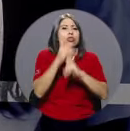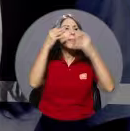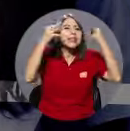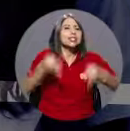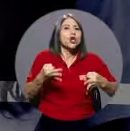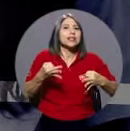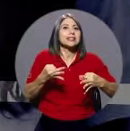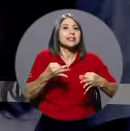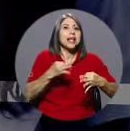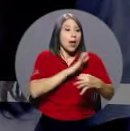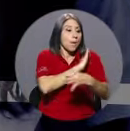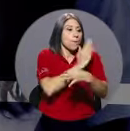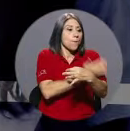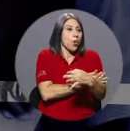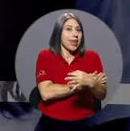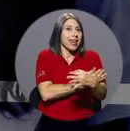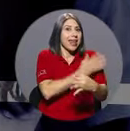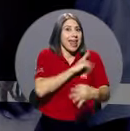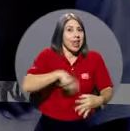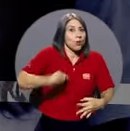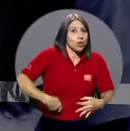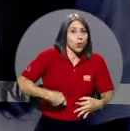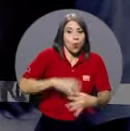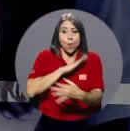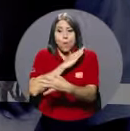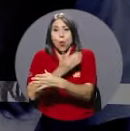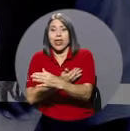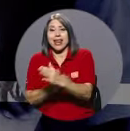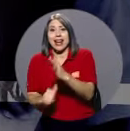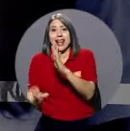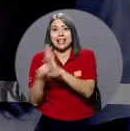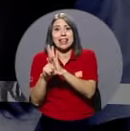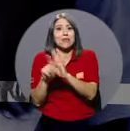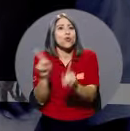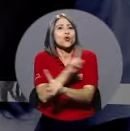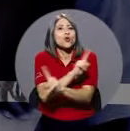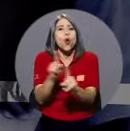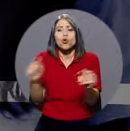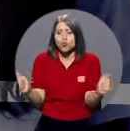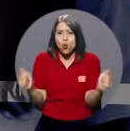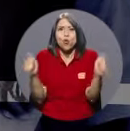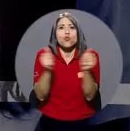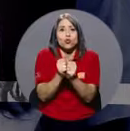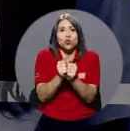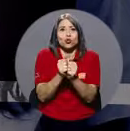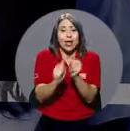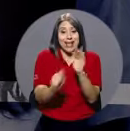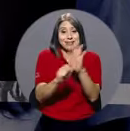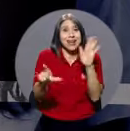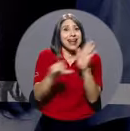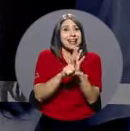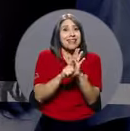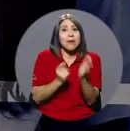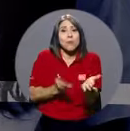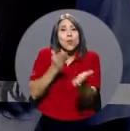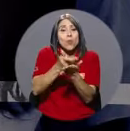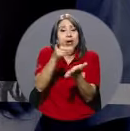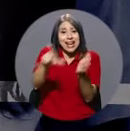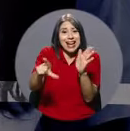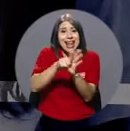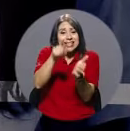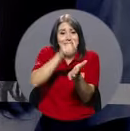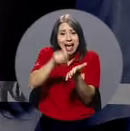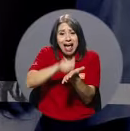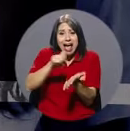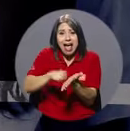es el Ejecutivo, no es el Legislativo, es todo el mundo. Hemos visto cómo el Legislativo ha perdido tiempo proponiendo leyes que no tienen absolutamente